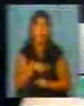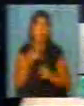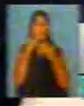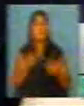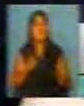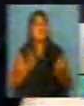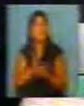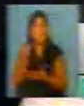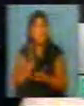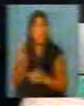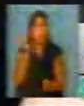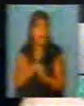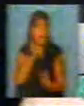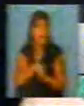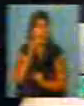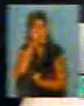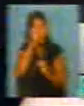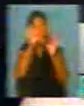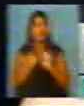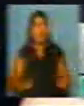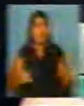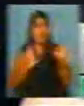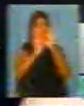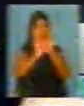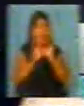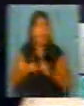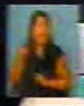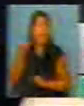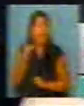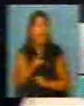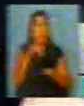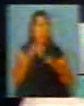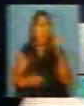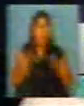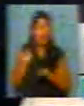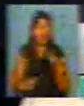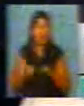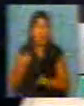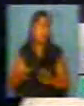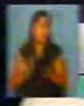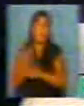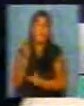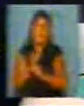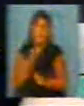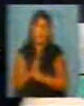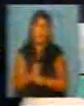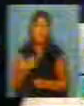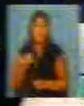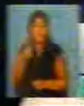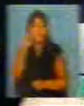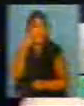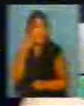sigue llevando adelante las instancias. No queremos que ahuyenten al inversor, porque si